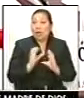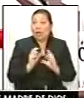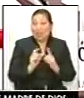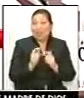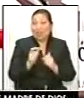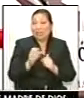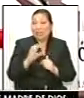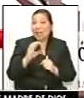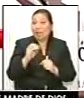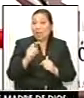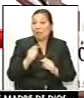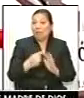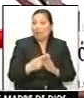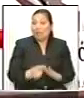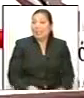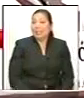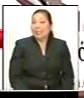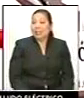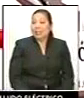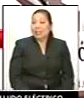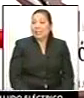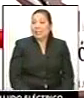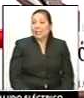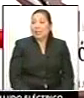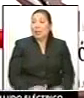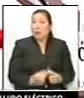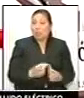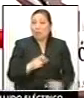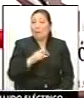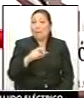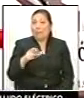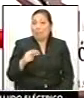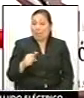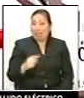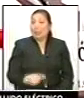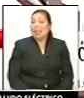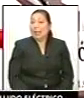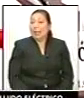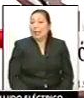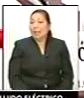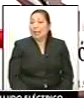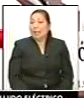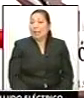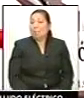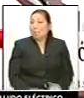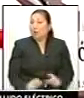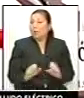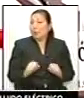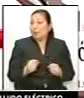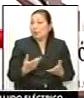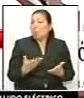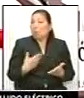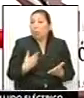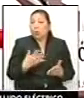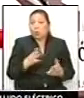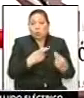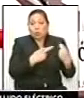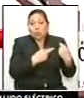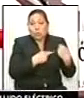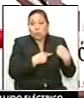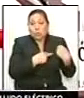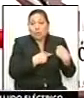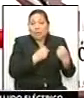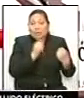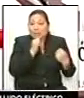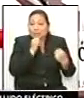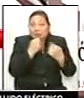mucho tiempo nos representaba a nosotros a la bancada en esta comisión. Era obvio que por el deber de